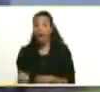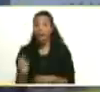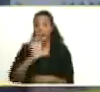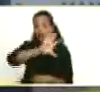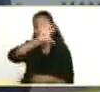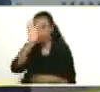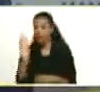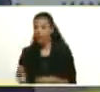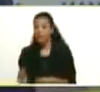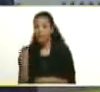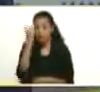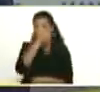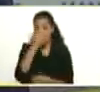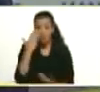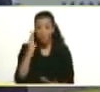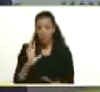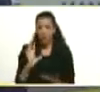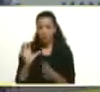conversando.